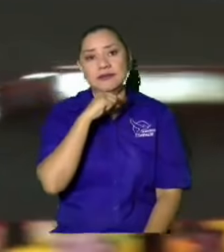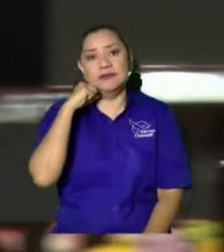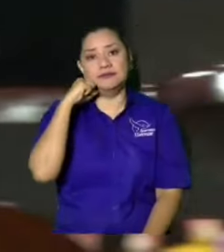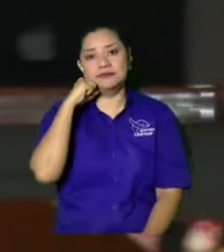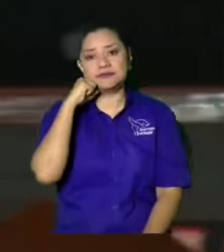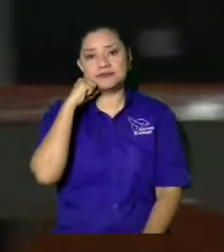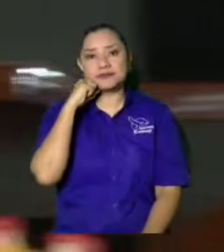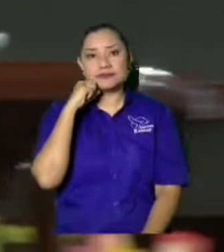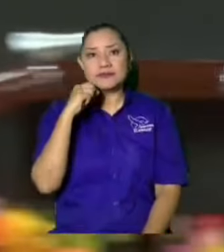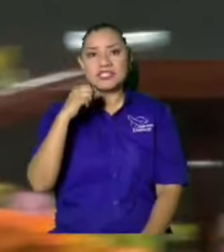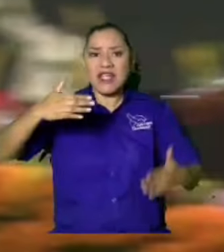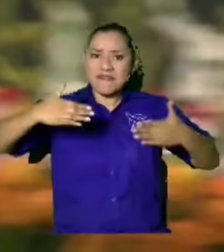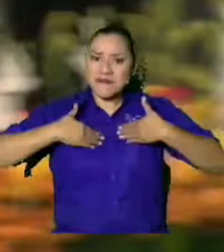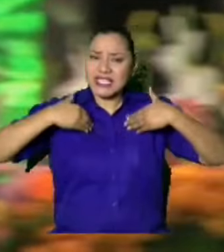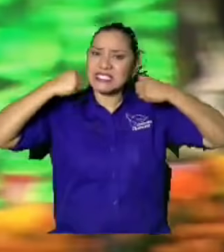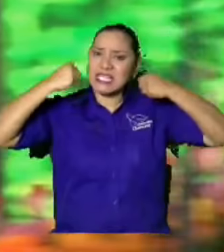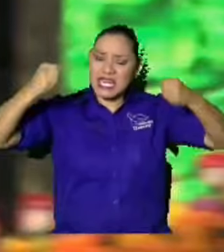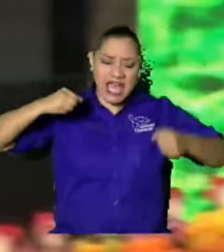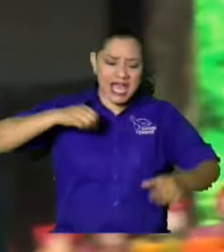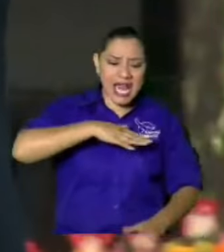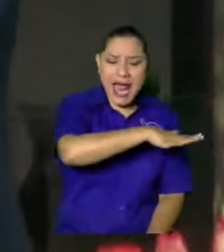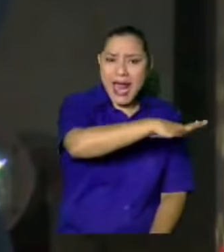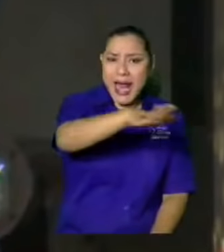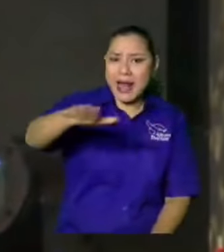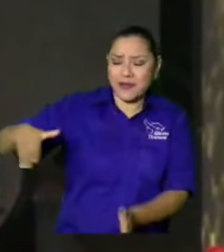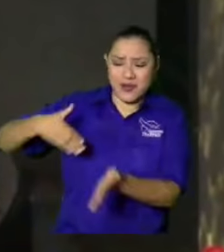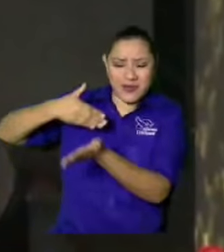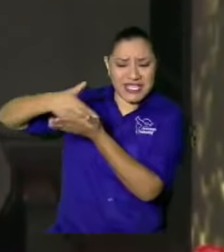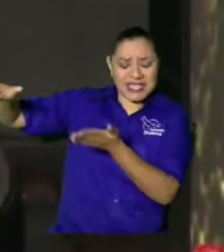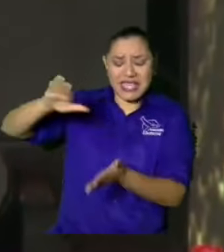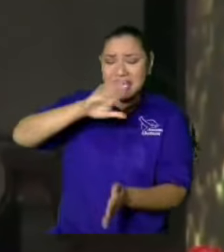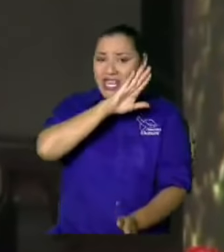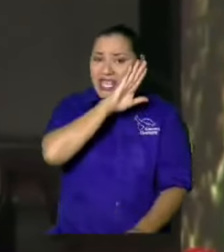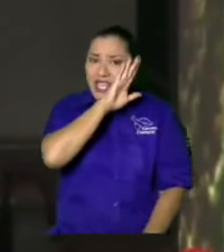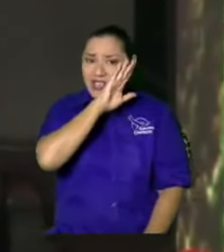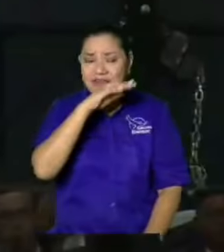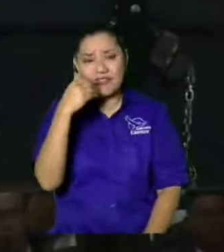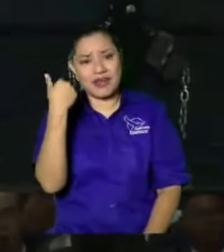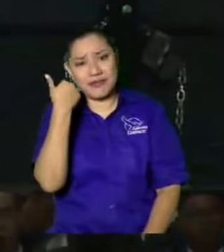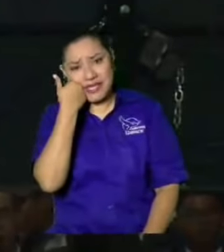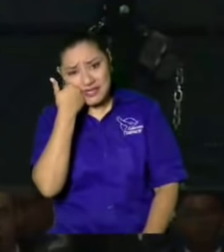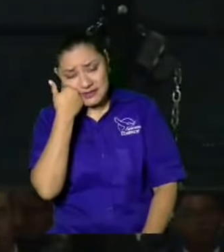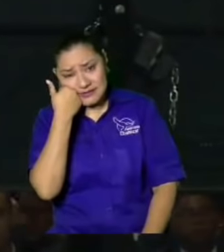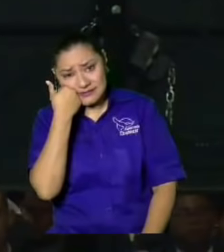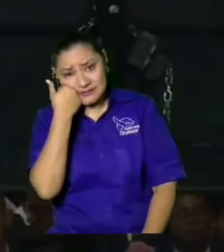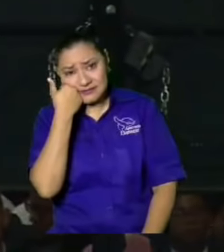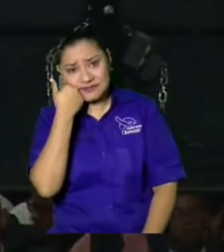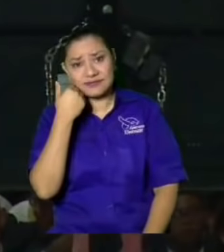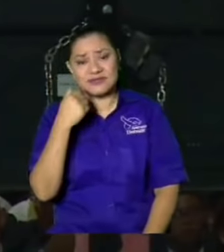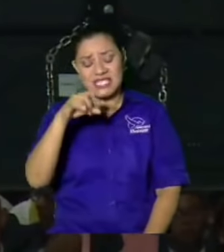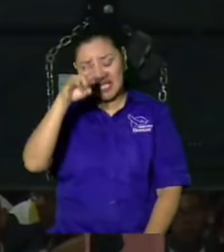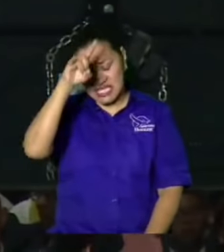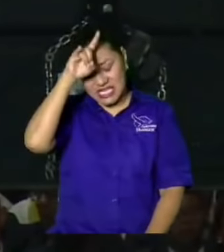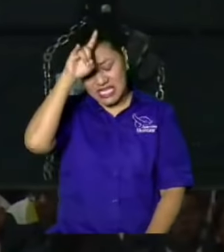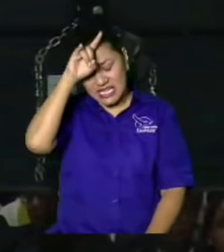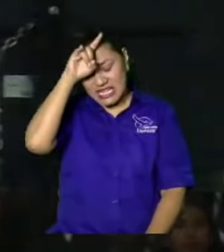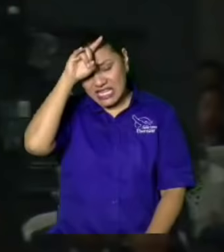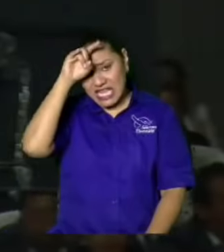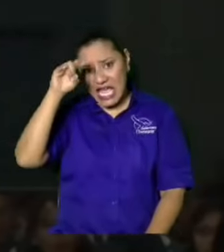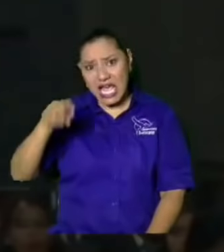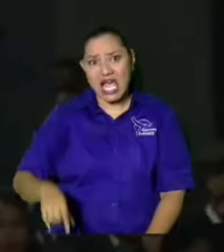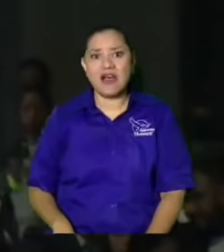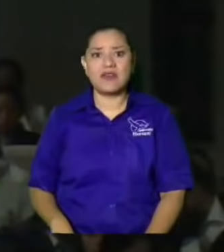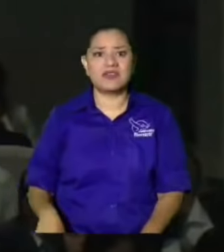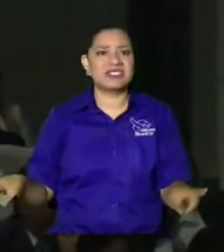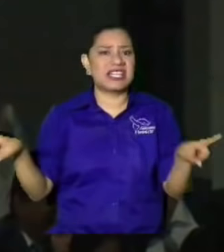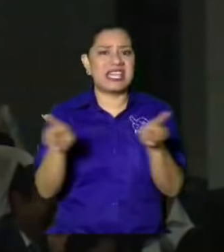quiero sanar a mi pueblo, quiero quitar esas enfermedades que el enemigo enemigo ha puesto, como le mencioné a esa